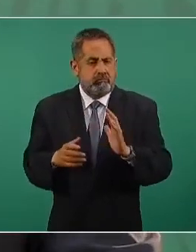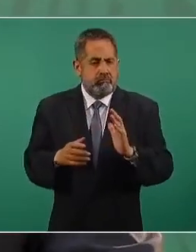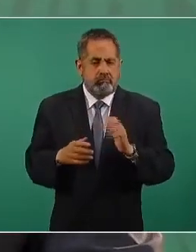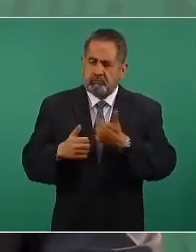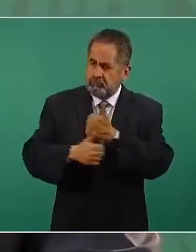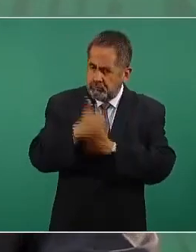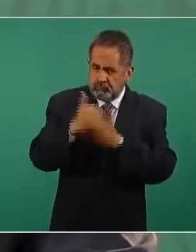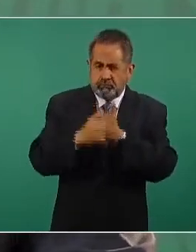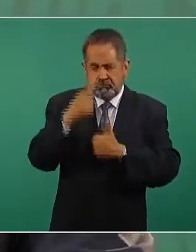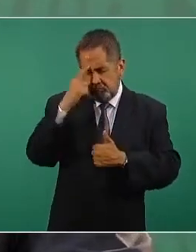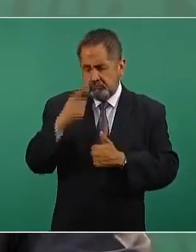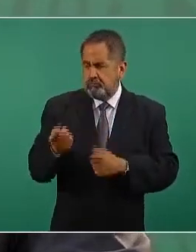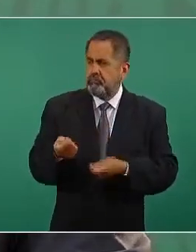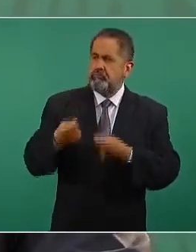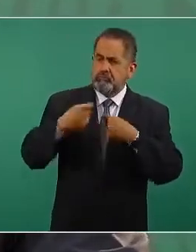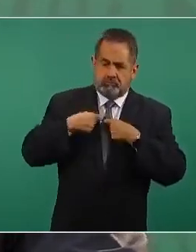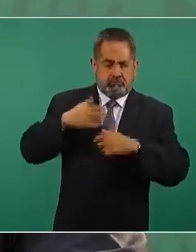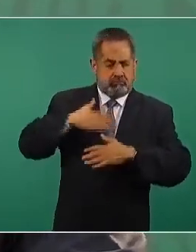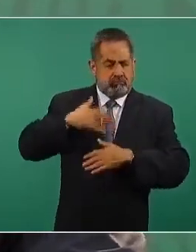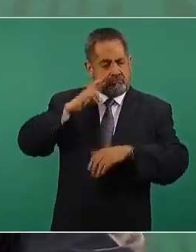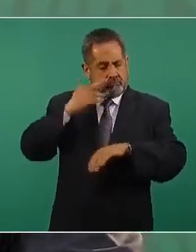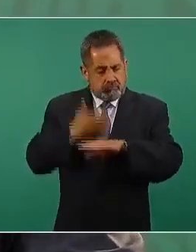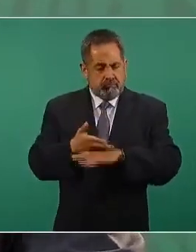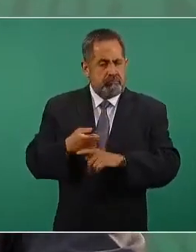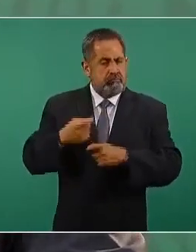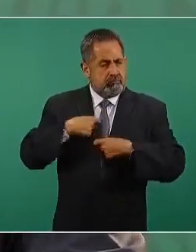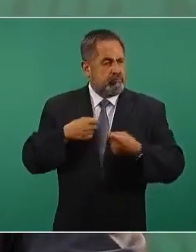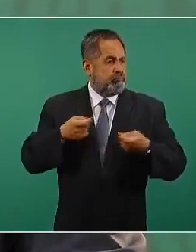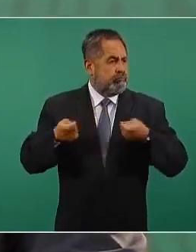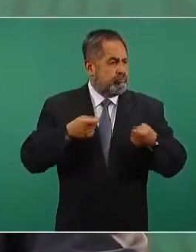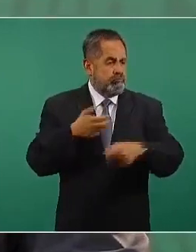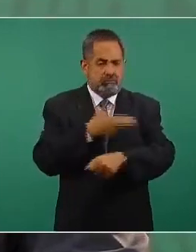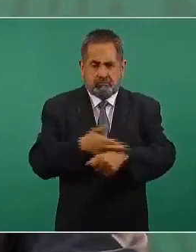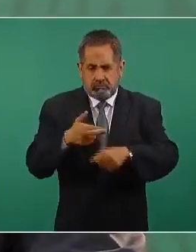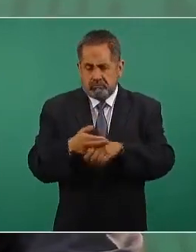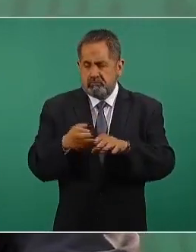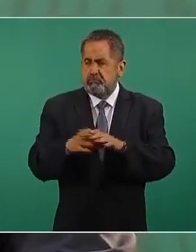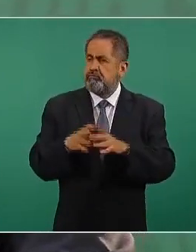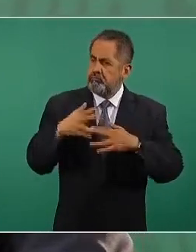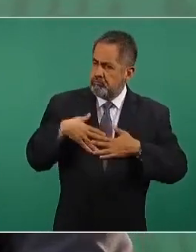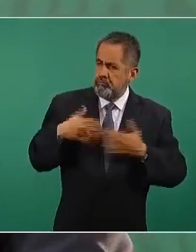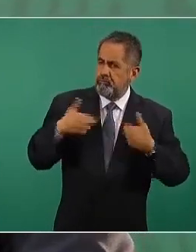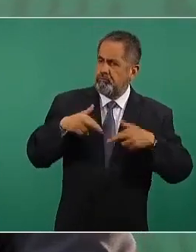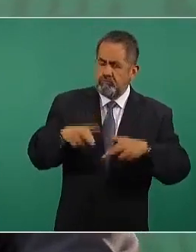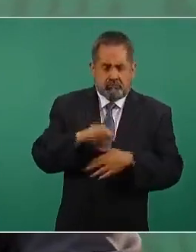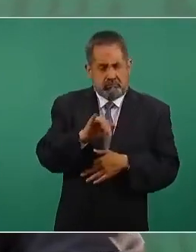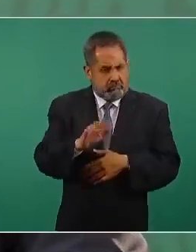contender por cargos de elección, de representación,